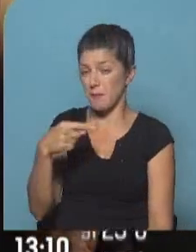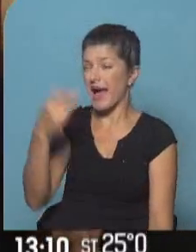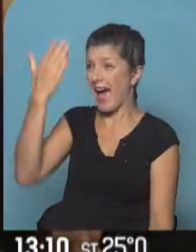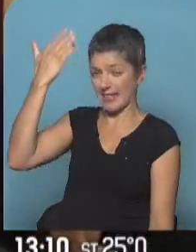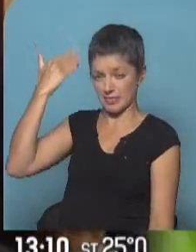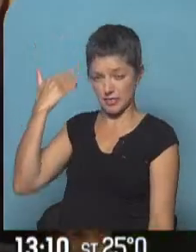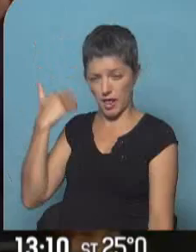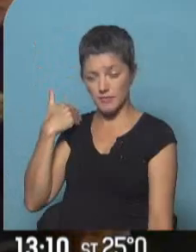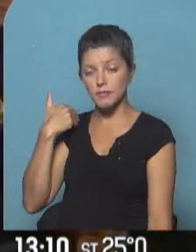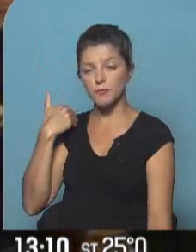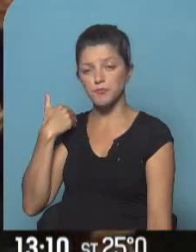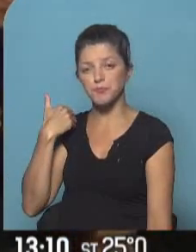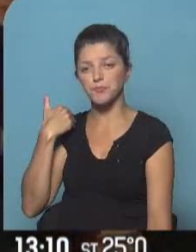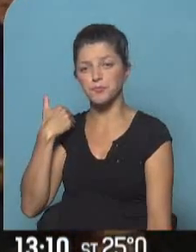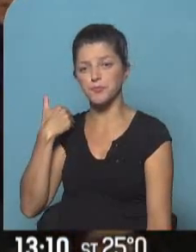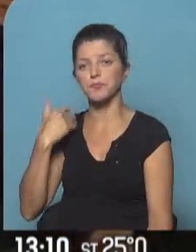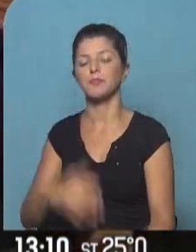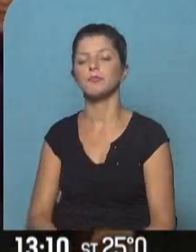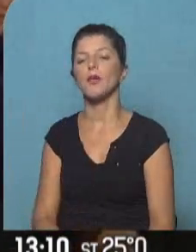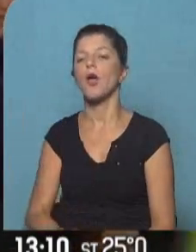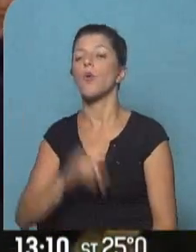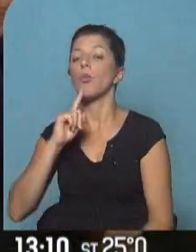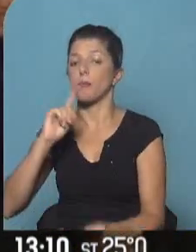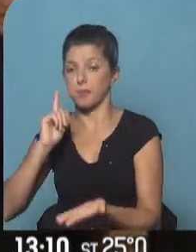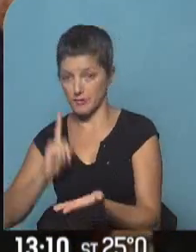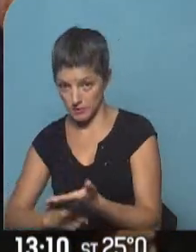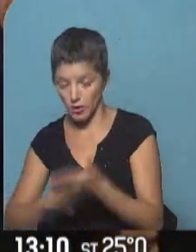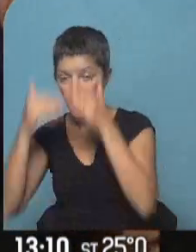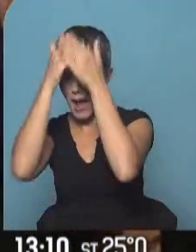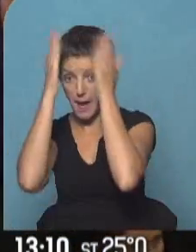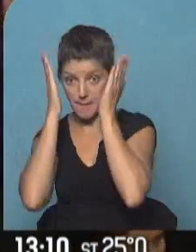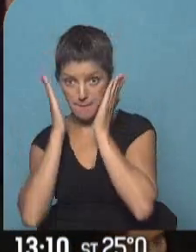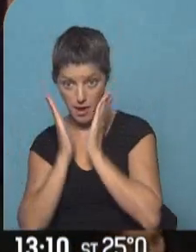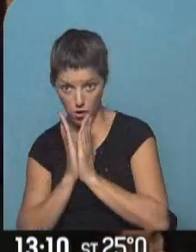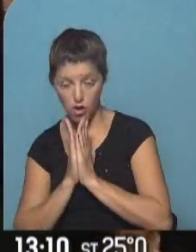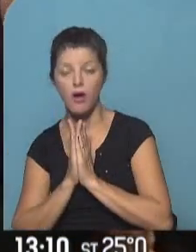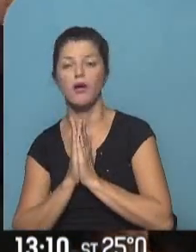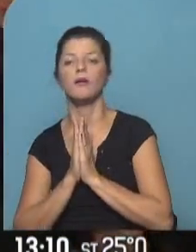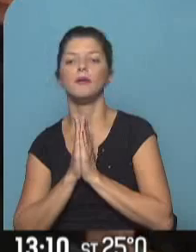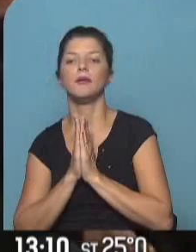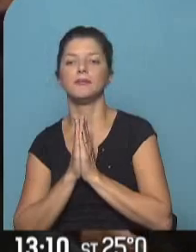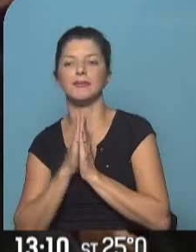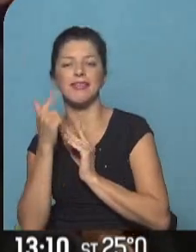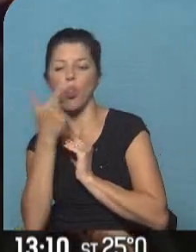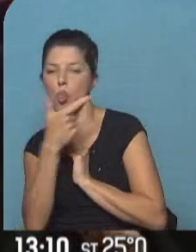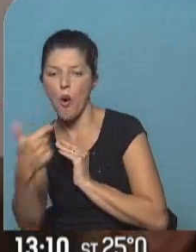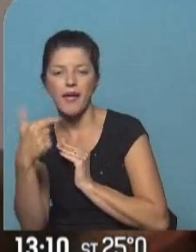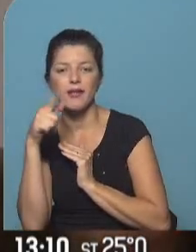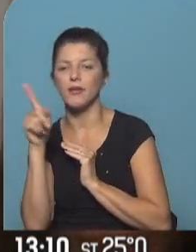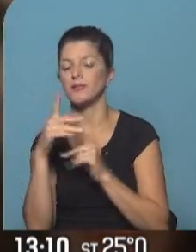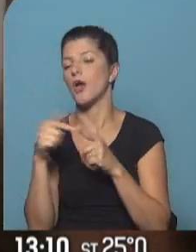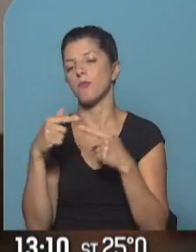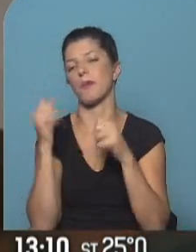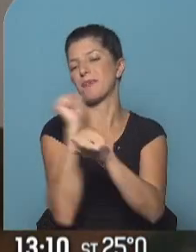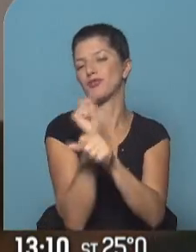cuando dictaminaron que el no uso del velo islámico, del mandatorio velo islámico, ya no va a llevarte a la prisión, ya va a tener algún tipo de